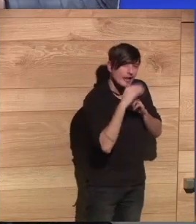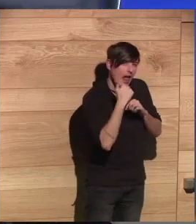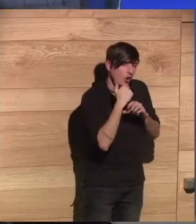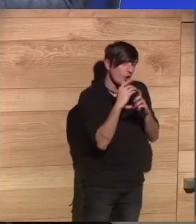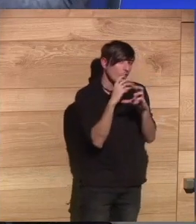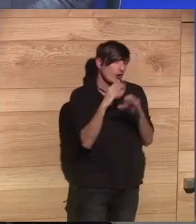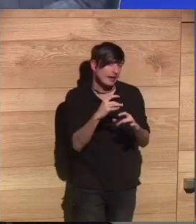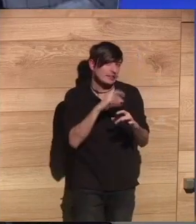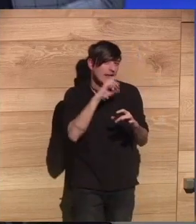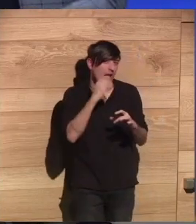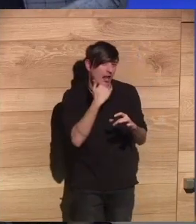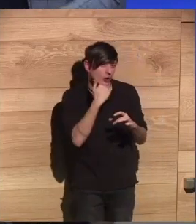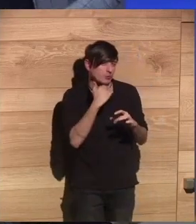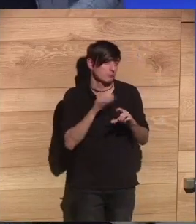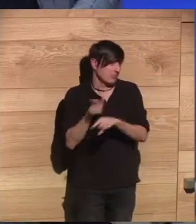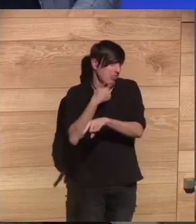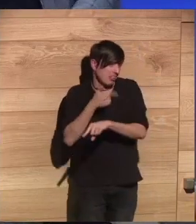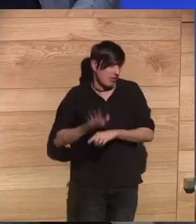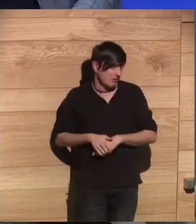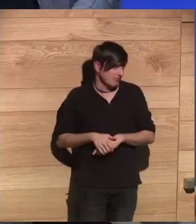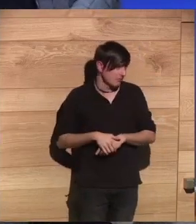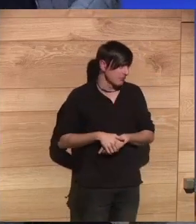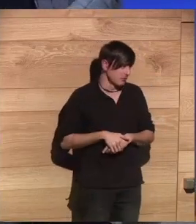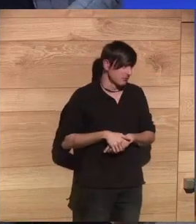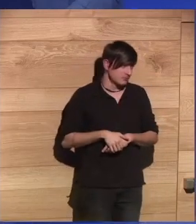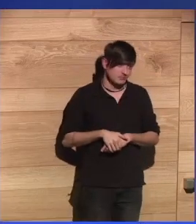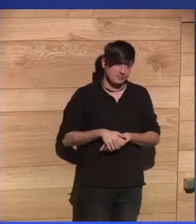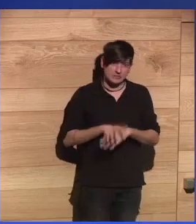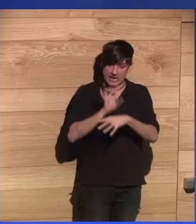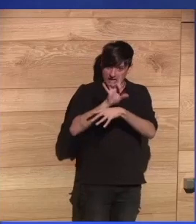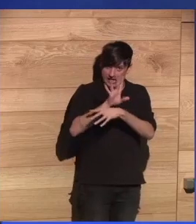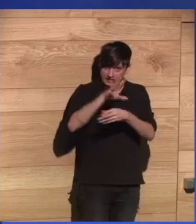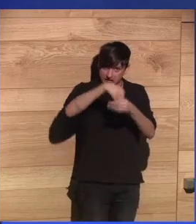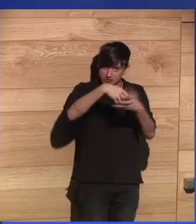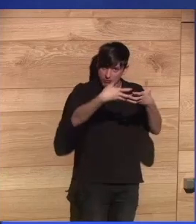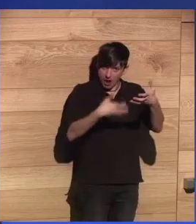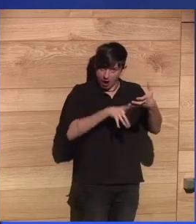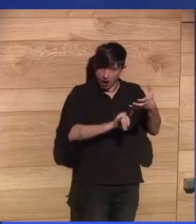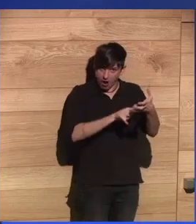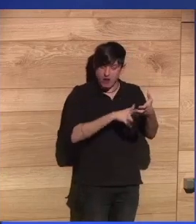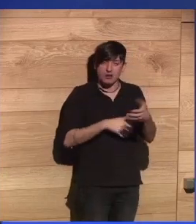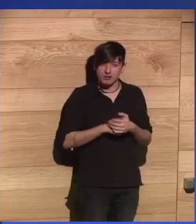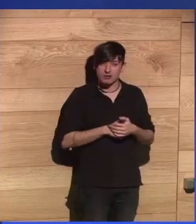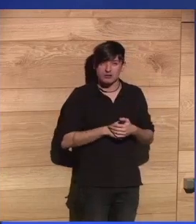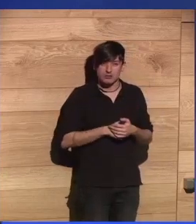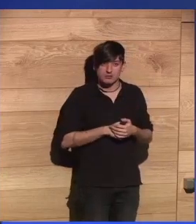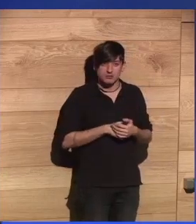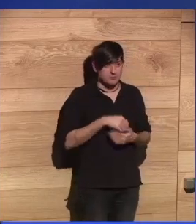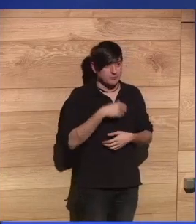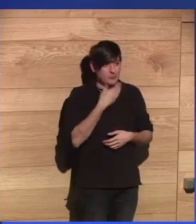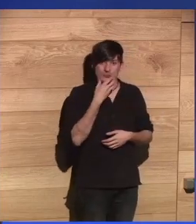según ella, la versión de ella, digamos, ¿no? Pero bueno. Estaban las cartas, sí. Bueno, pero qué